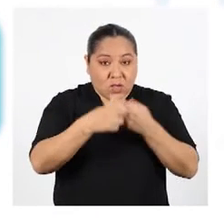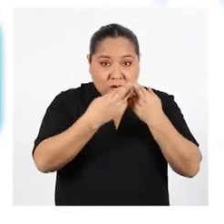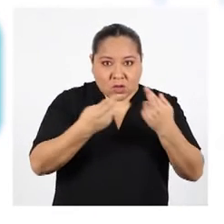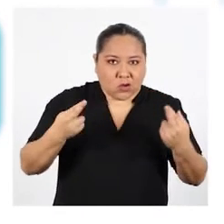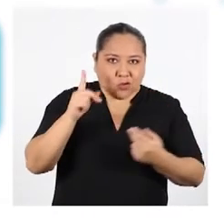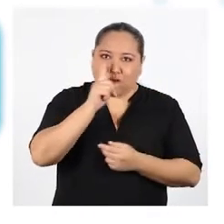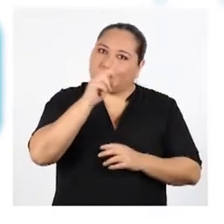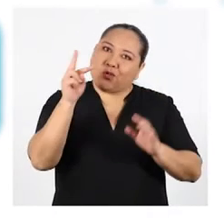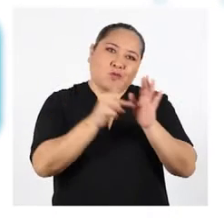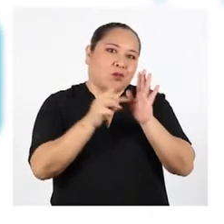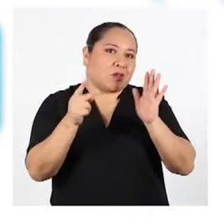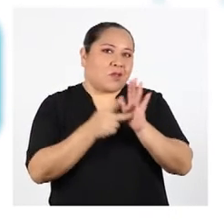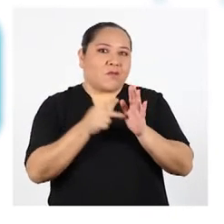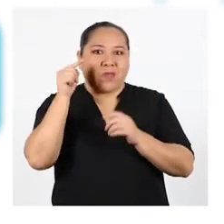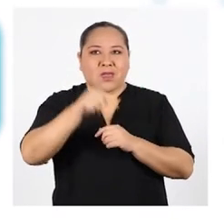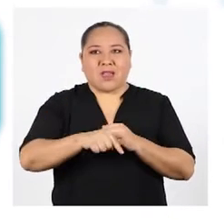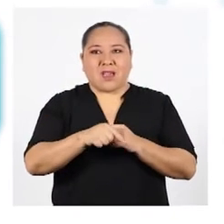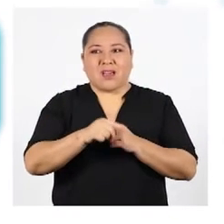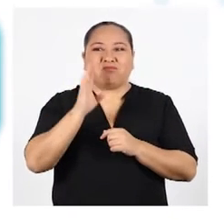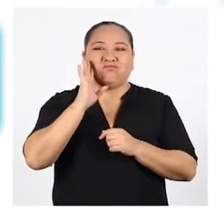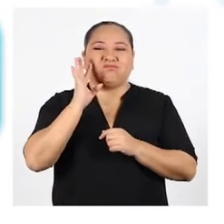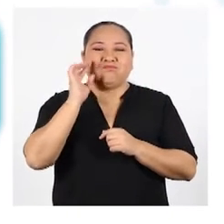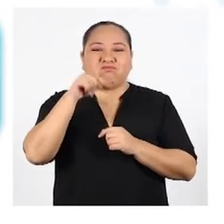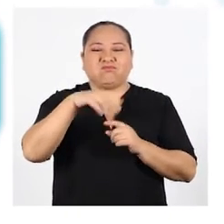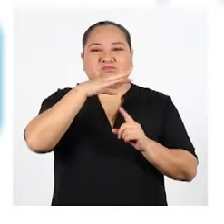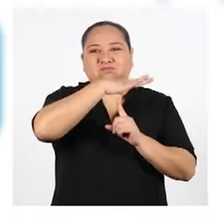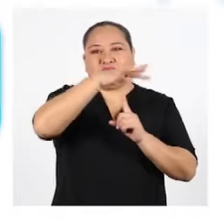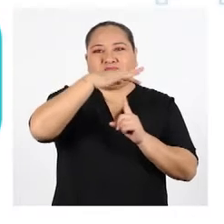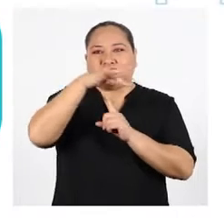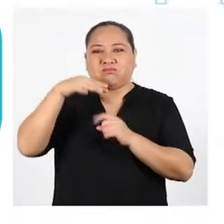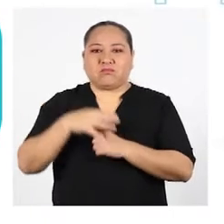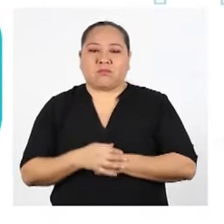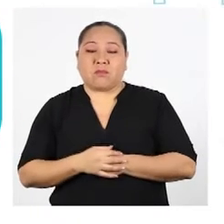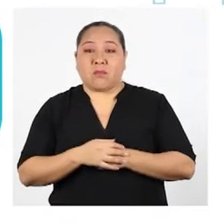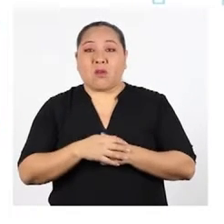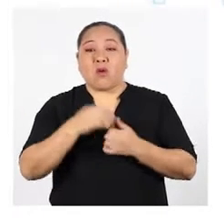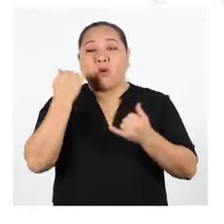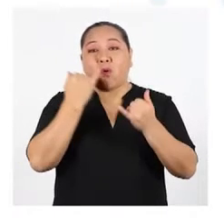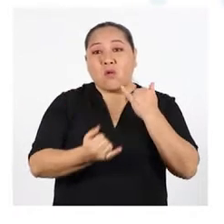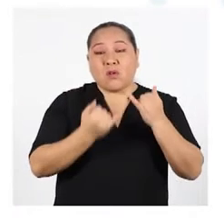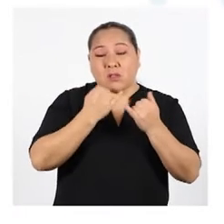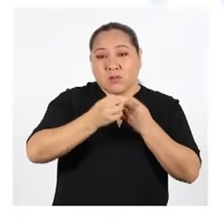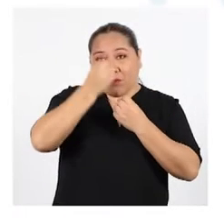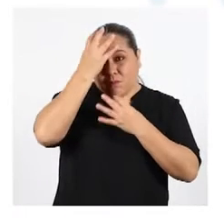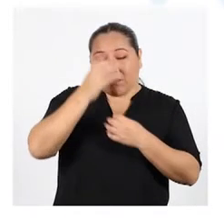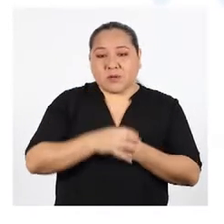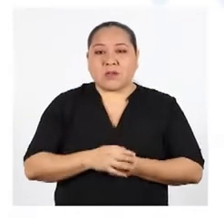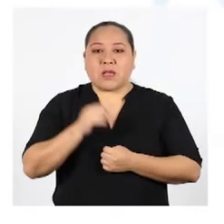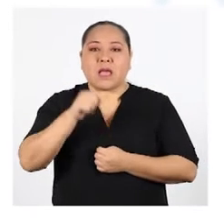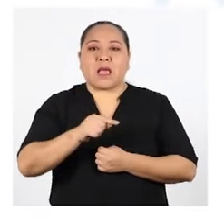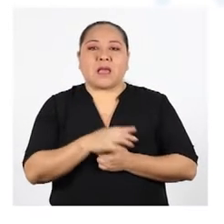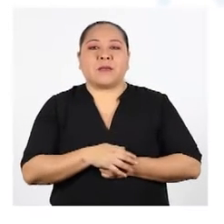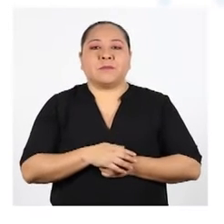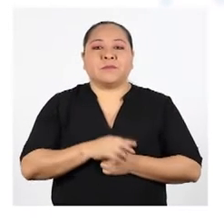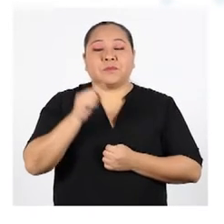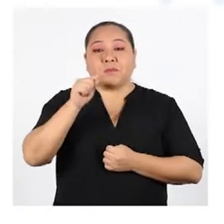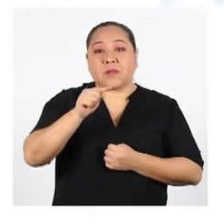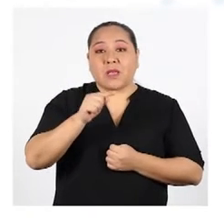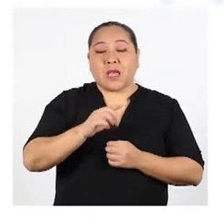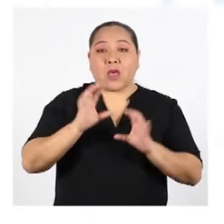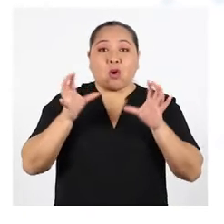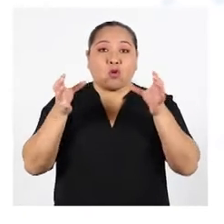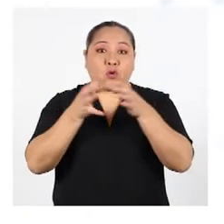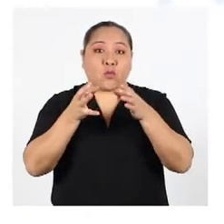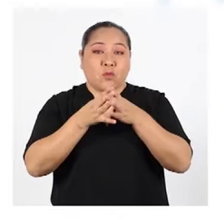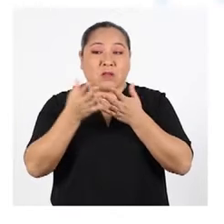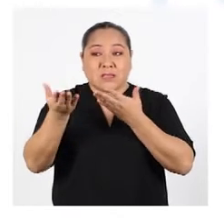recurso no significa deteriorar el medio ambiente. Y un último dato, según la Superintendencia Nacional de Servicios